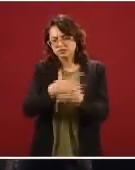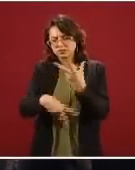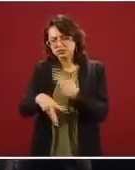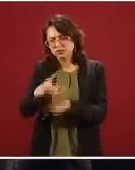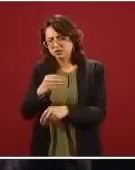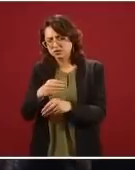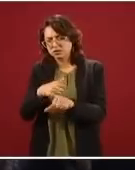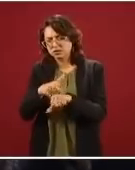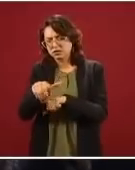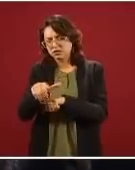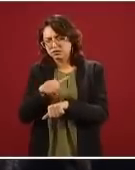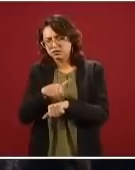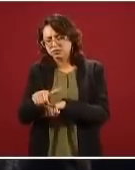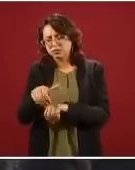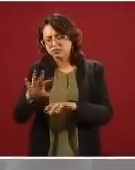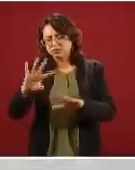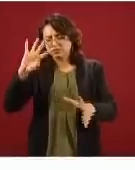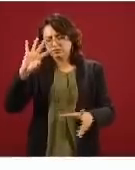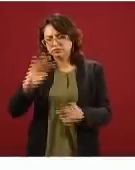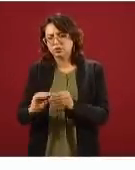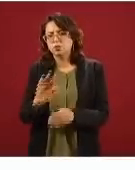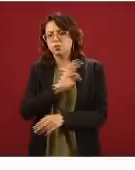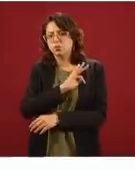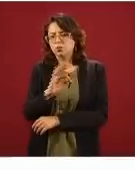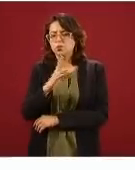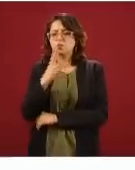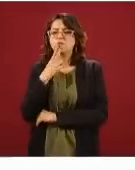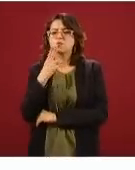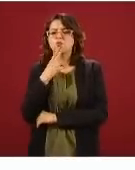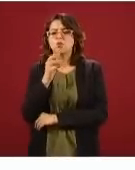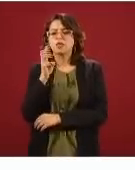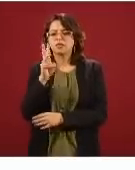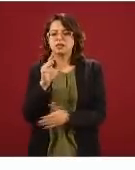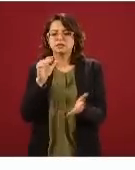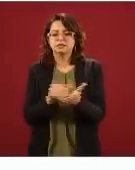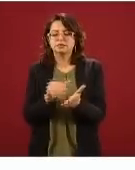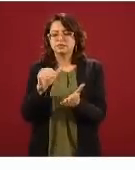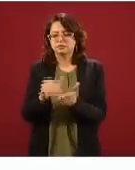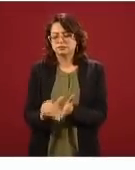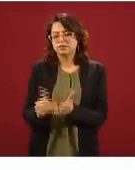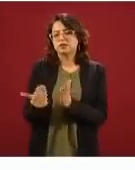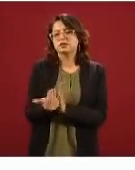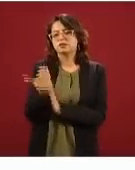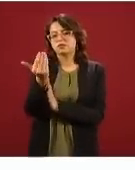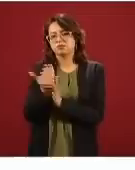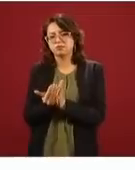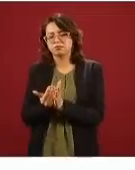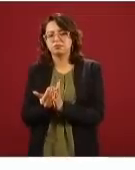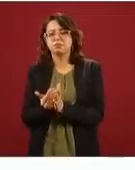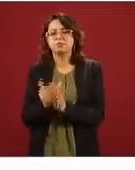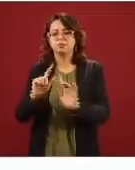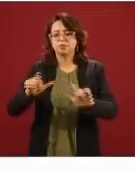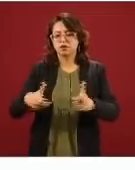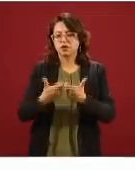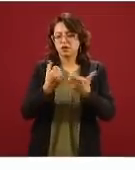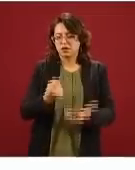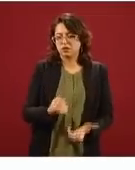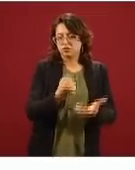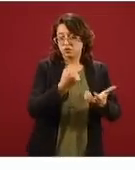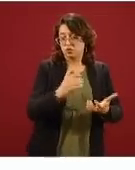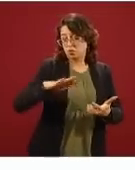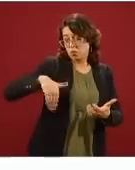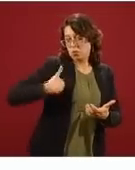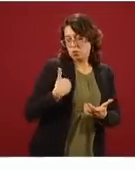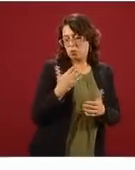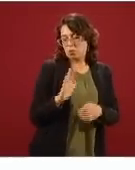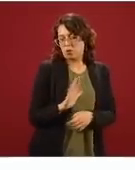numerario. Tenemos una disponibilidad bruta de 3,000 millones menos un aproximado de un fondo de reserva, lo que da